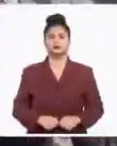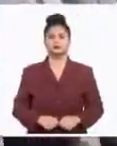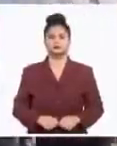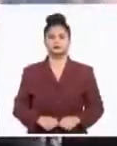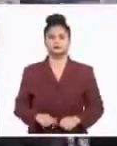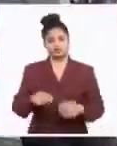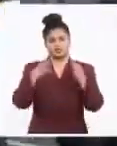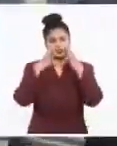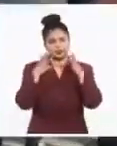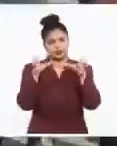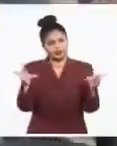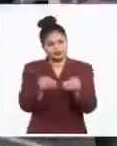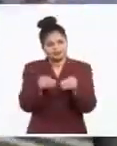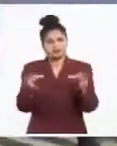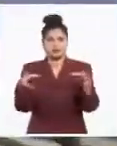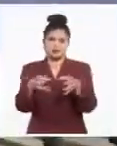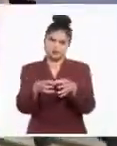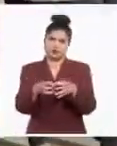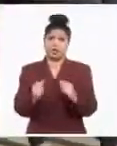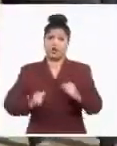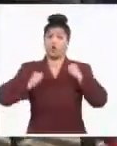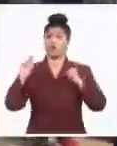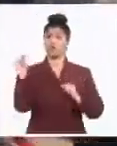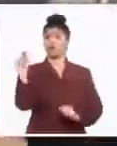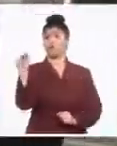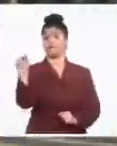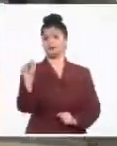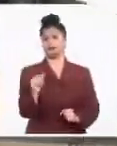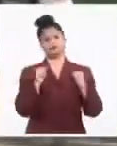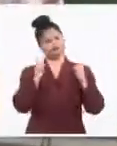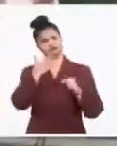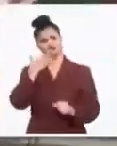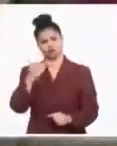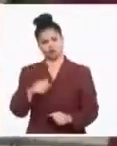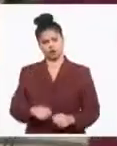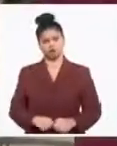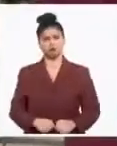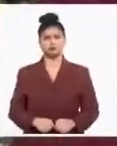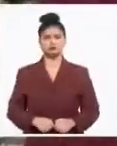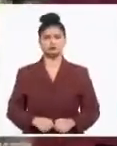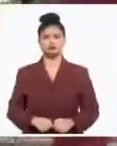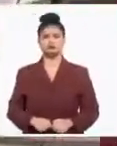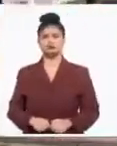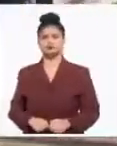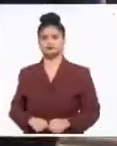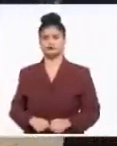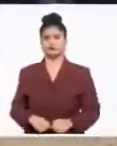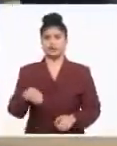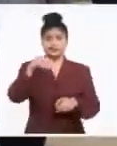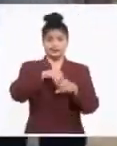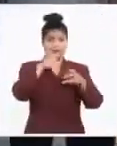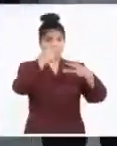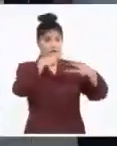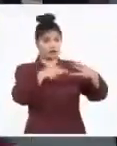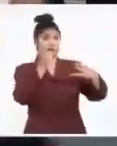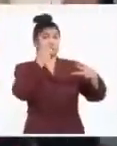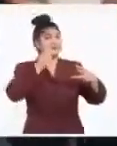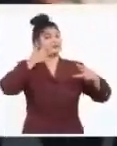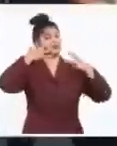va a ser importantísimo. Muy fuerte el picheo central. Sí, el picheo central para nadie es un secreto que dentro de estos tres aspectos debe ser el más